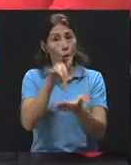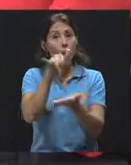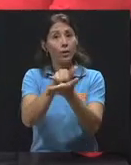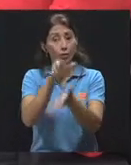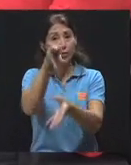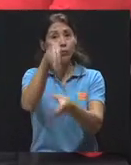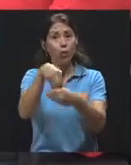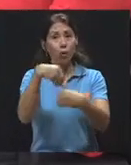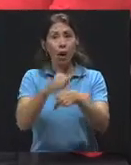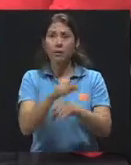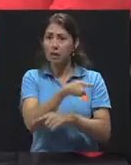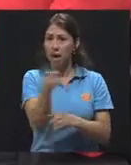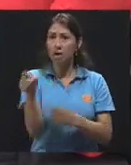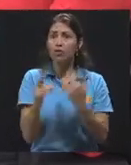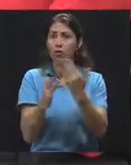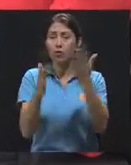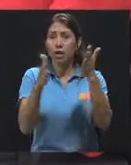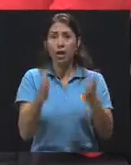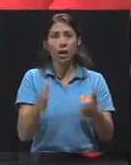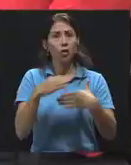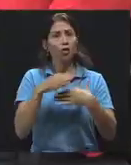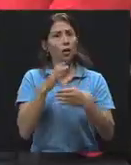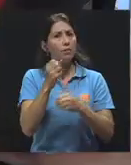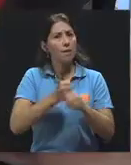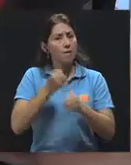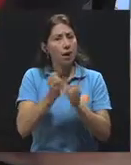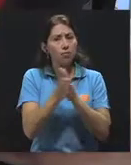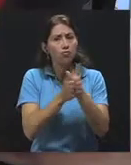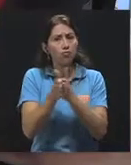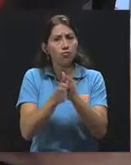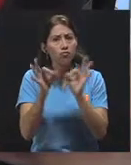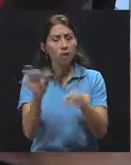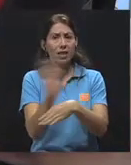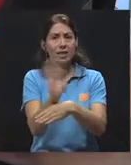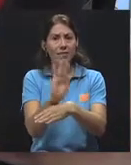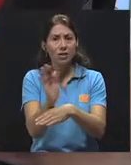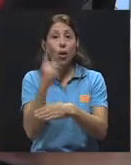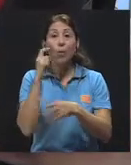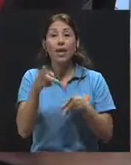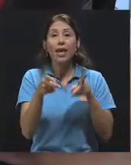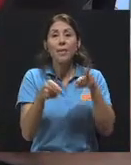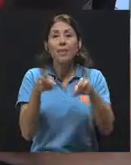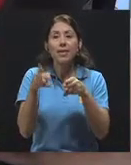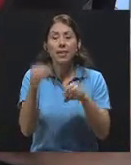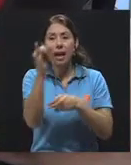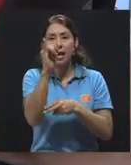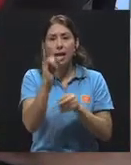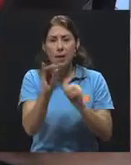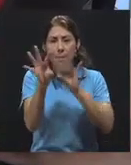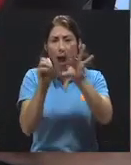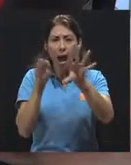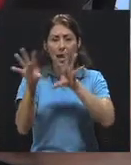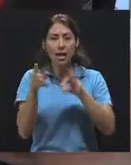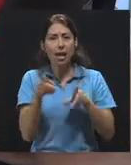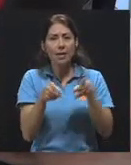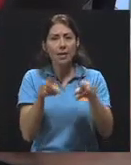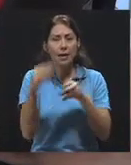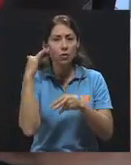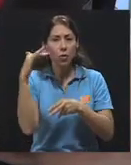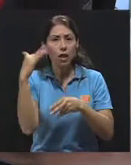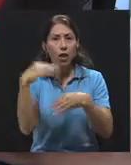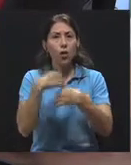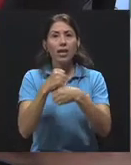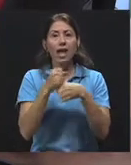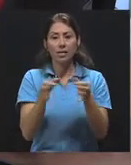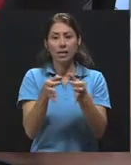que han pasado a ser muy competentes en la televisión porque editan imagen, editan sonido y hacen los títulos, los supers, todo. Tenemos los otros